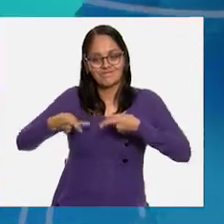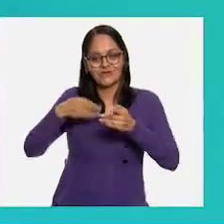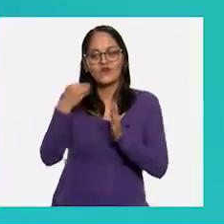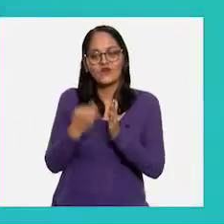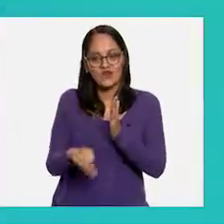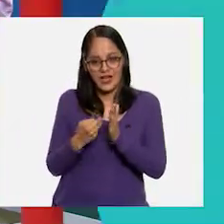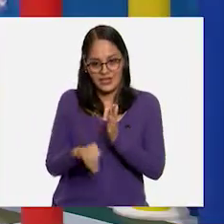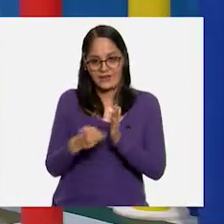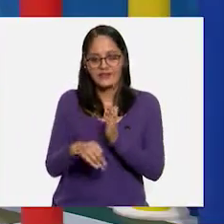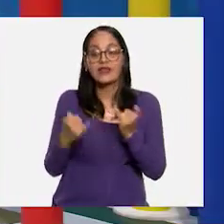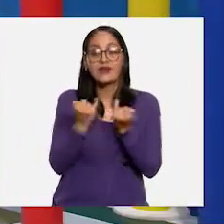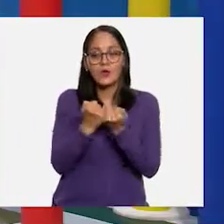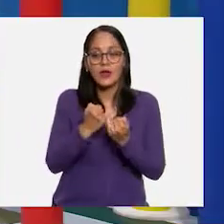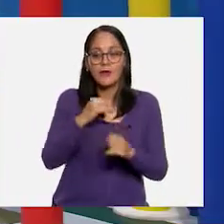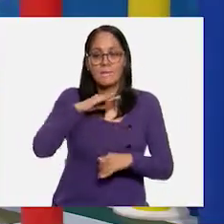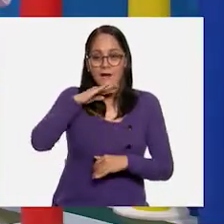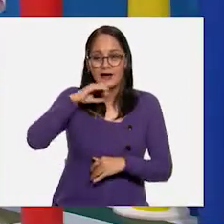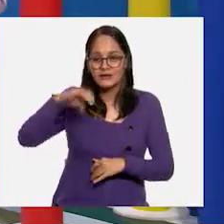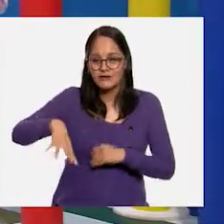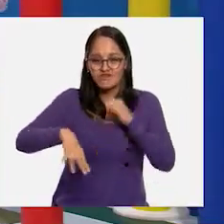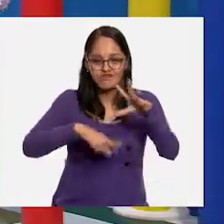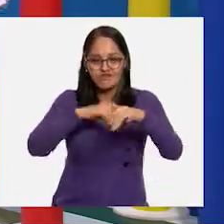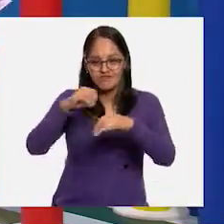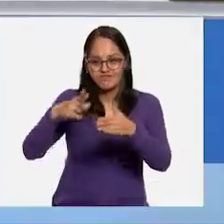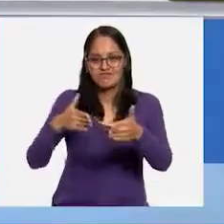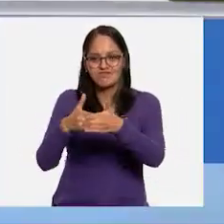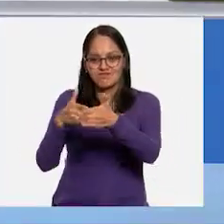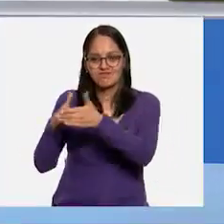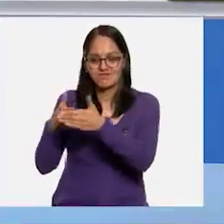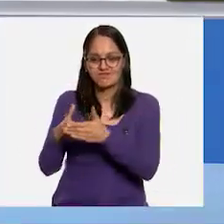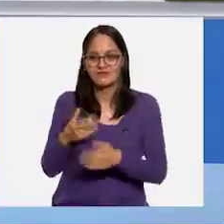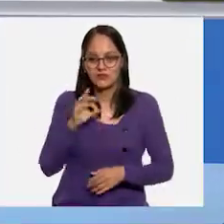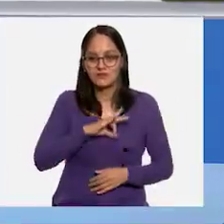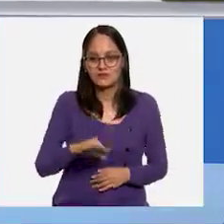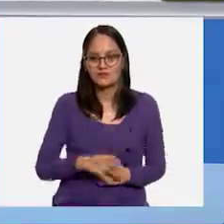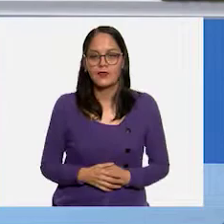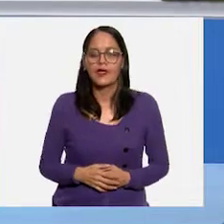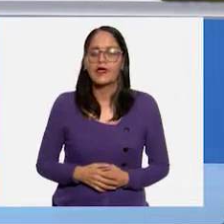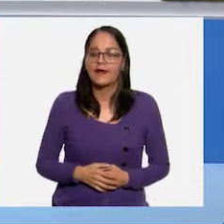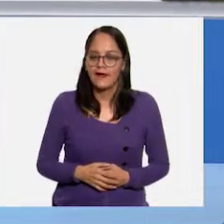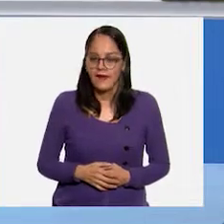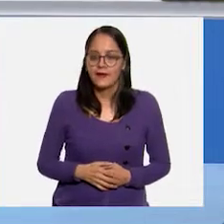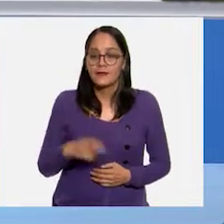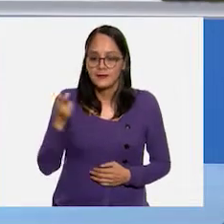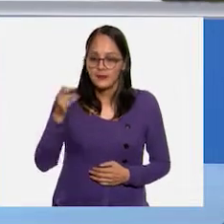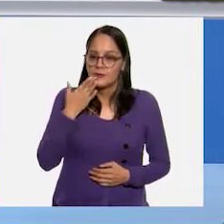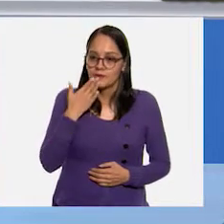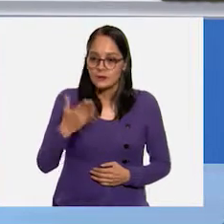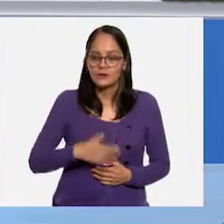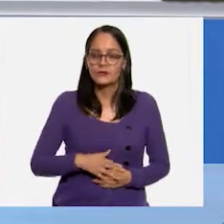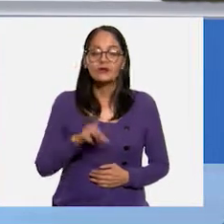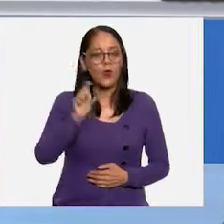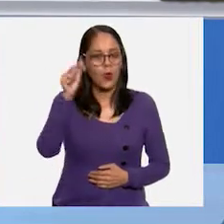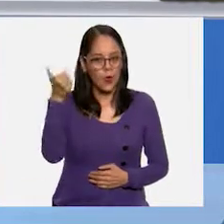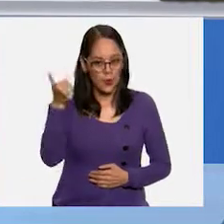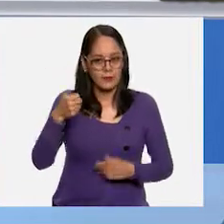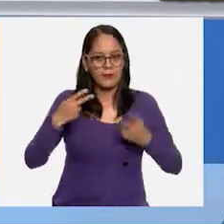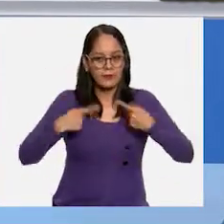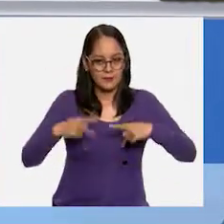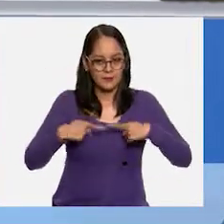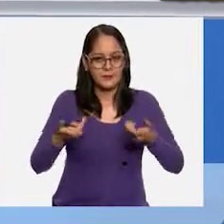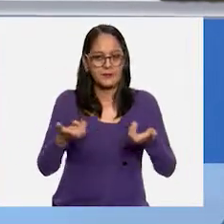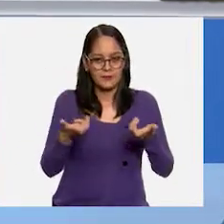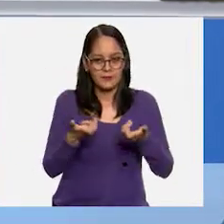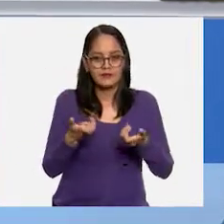basura. Muy bien, Larisa, excelente resumen. Yo sé que otra acción humana está contribuyendo a